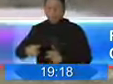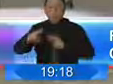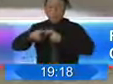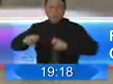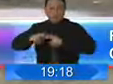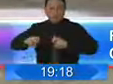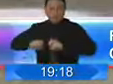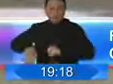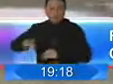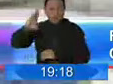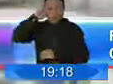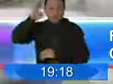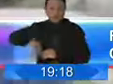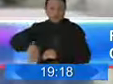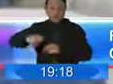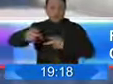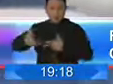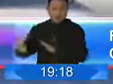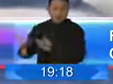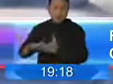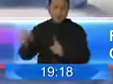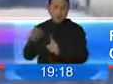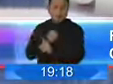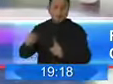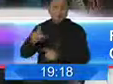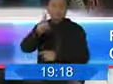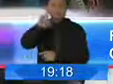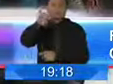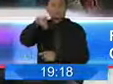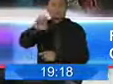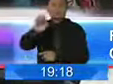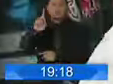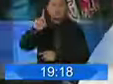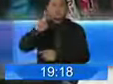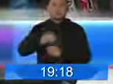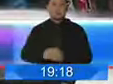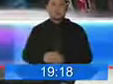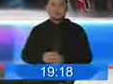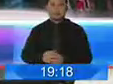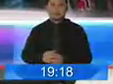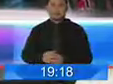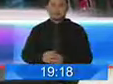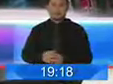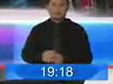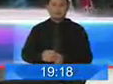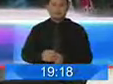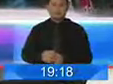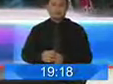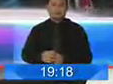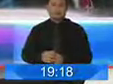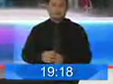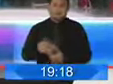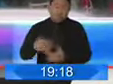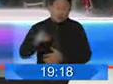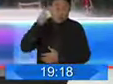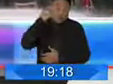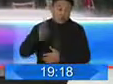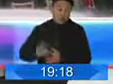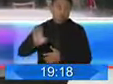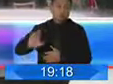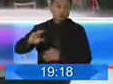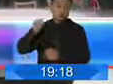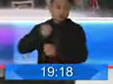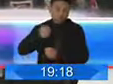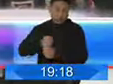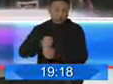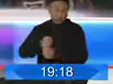por agentes de homicidios y muertes violentas de la DINASED. Se presume que estaba realizando su actividad normal del transporte y ya